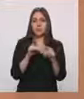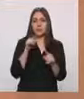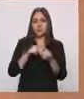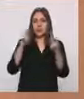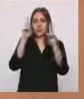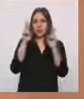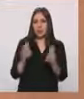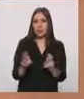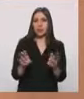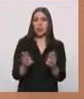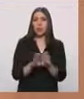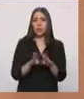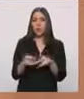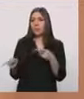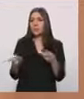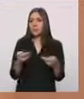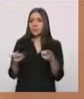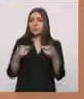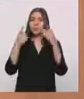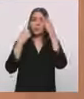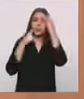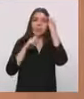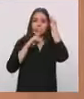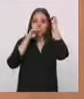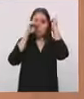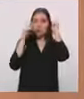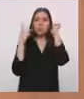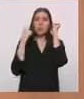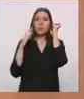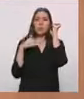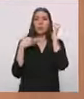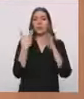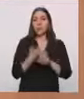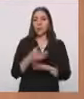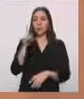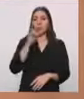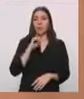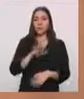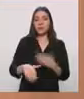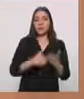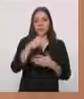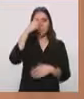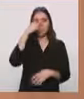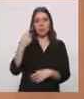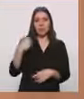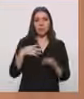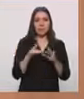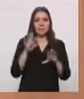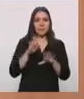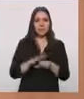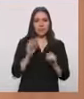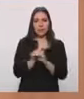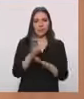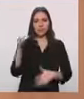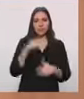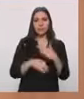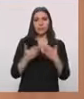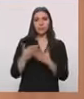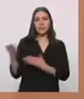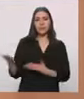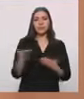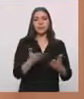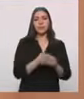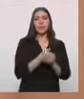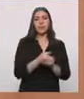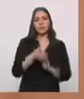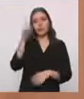los mecanismos que se hacen para evitar la violencia política contra las mujeres en la Ciudad de México y darnos un panorama más amplio, tenemos el gusto de saludar